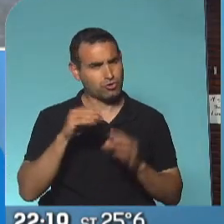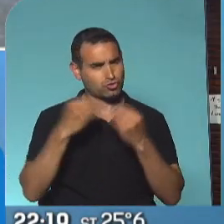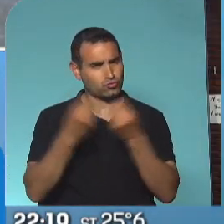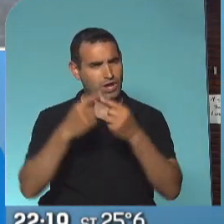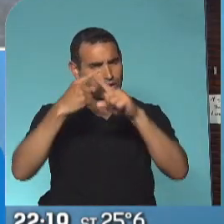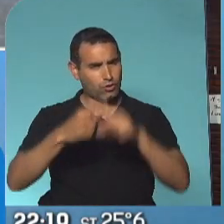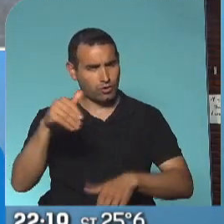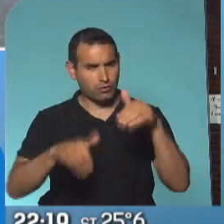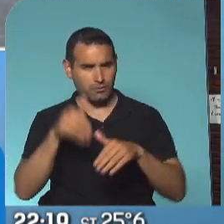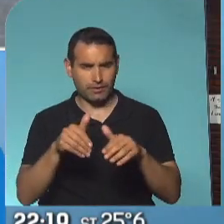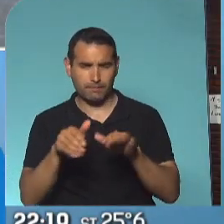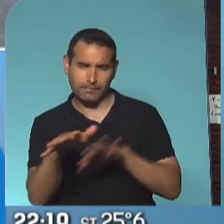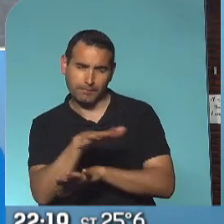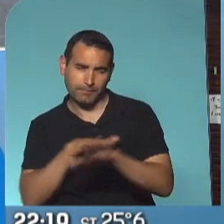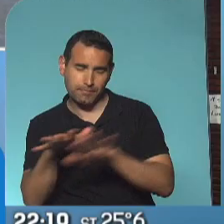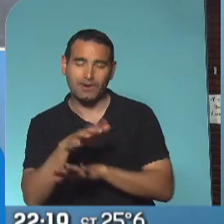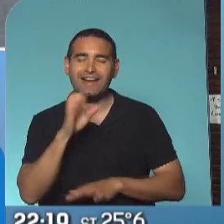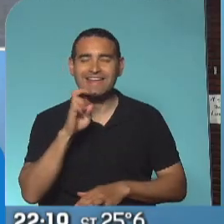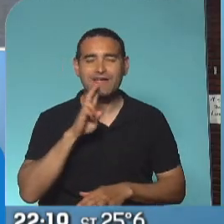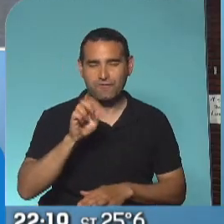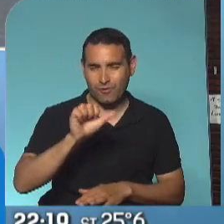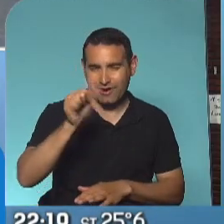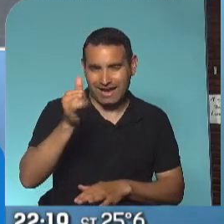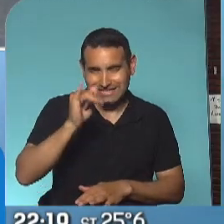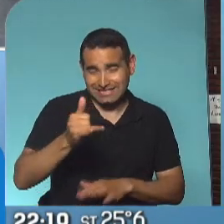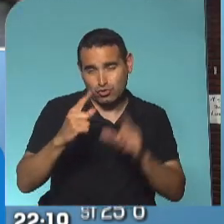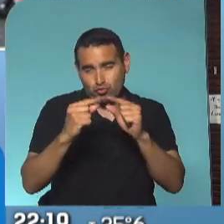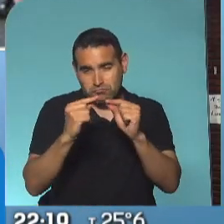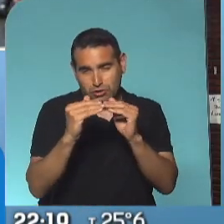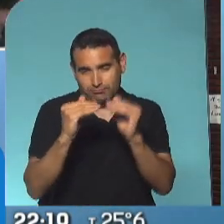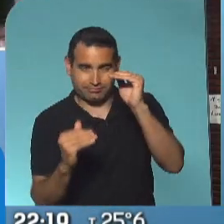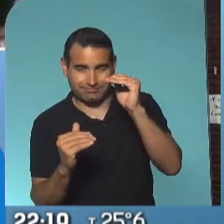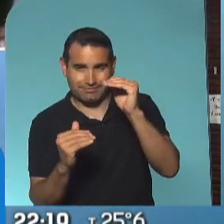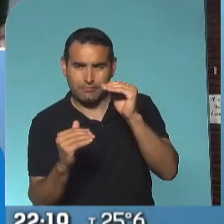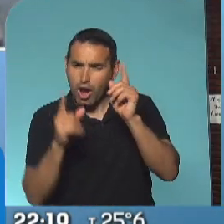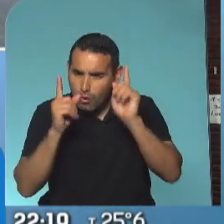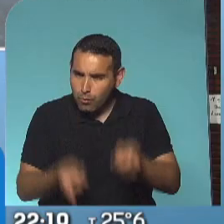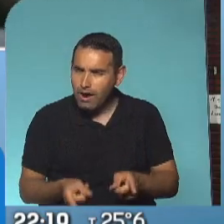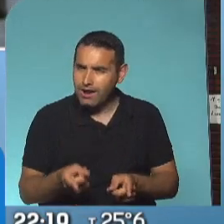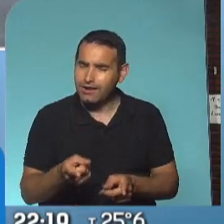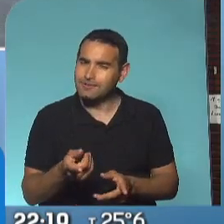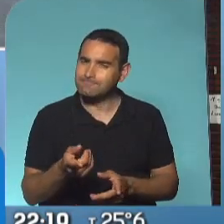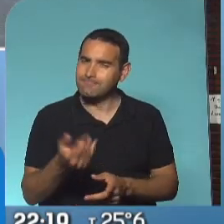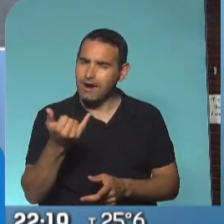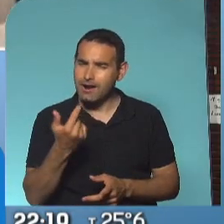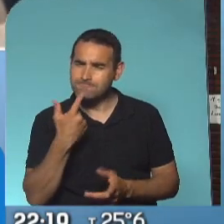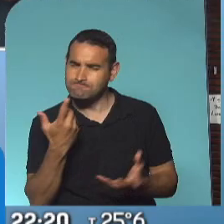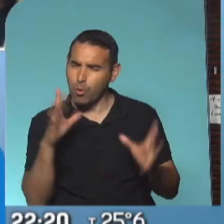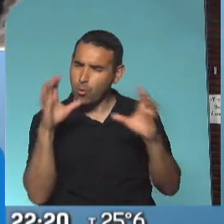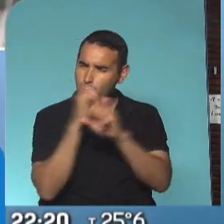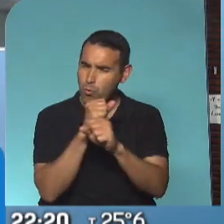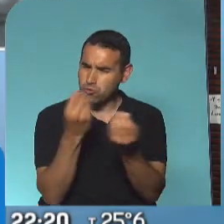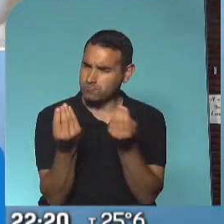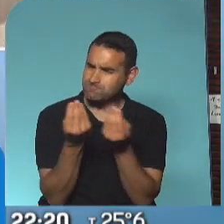resultados, que independientemente de que Evo era el ganador numéricamente, se produce un estado sombrío de